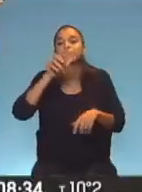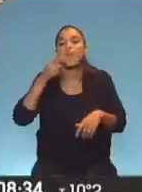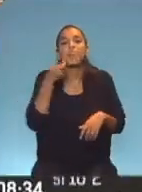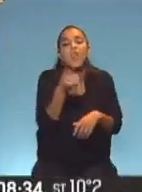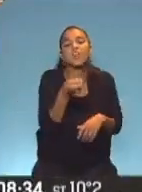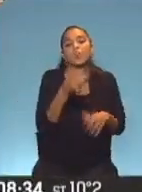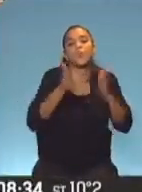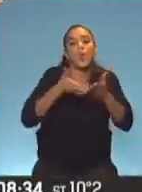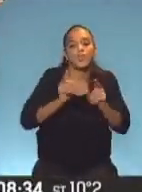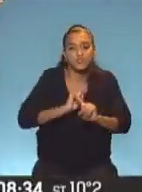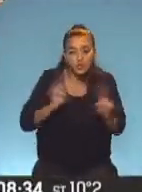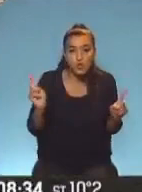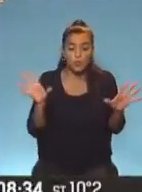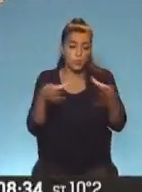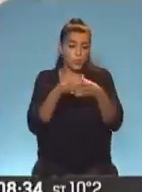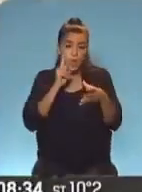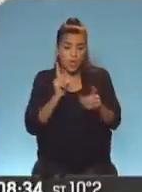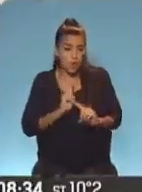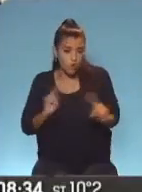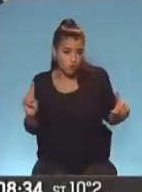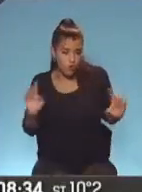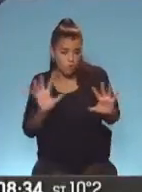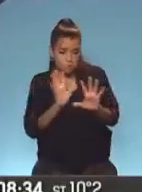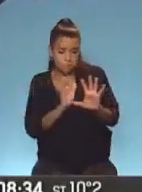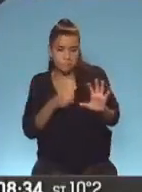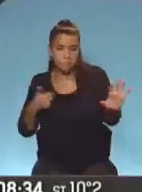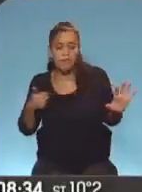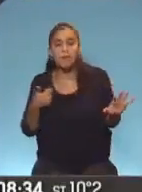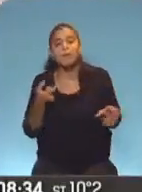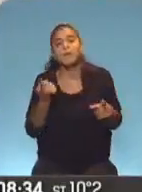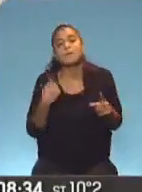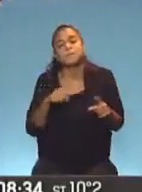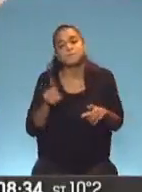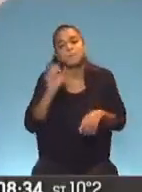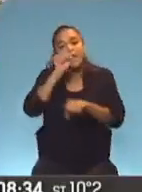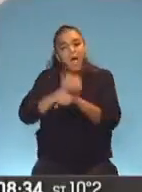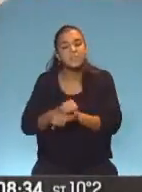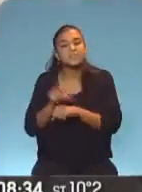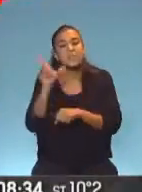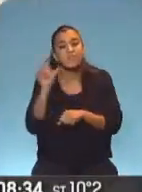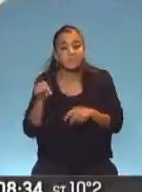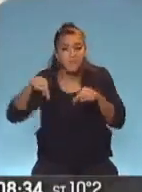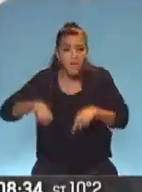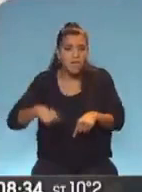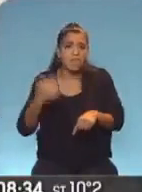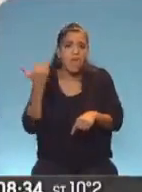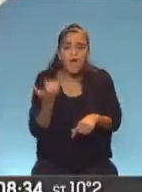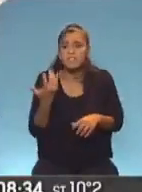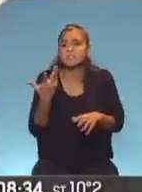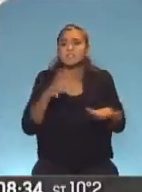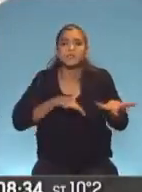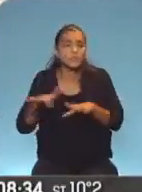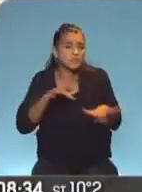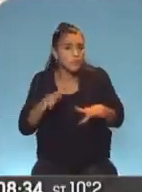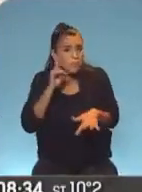cuando no integren el grupo de riesgo, porque en el contexto de las cárceles federales nos encontramos con una peligrosa situación